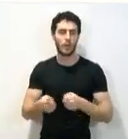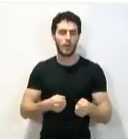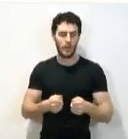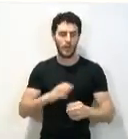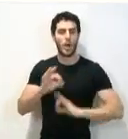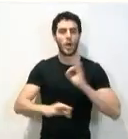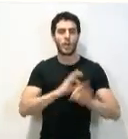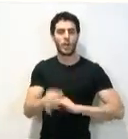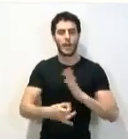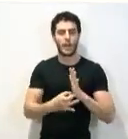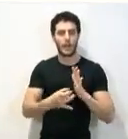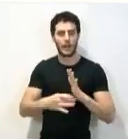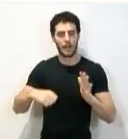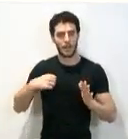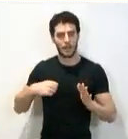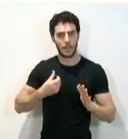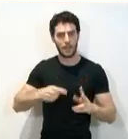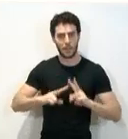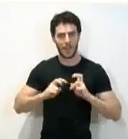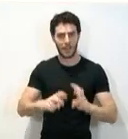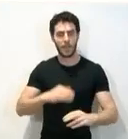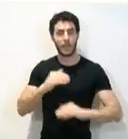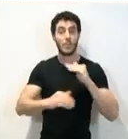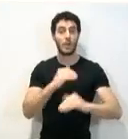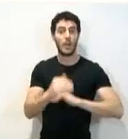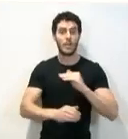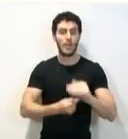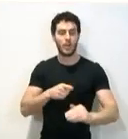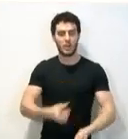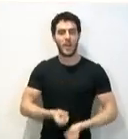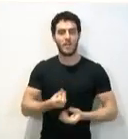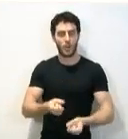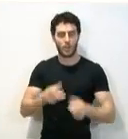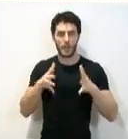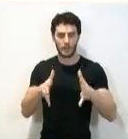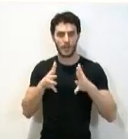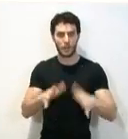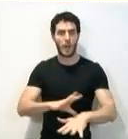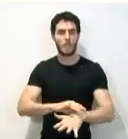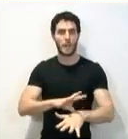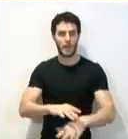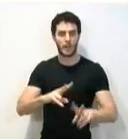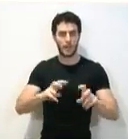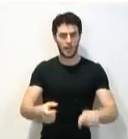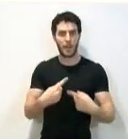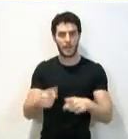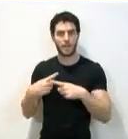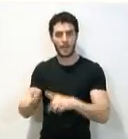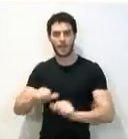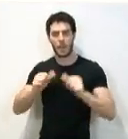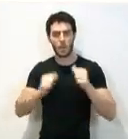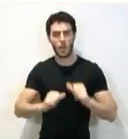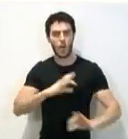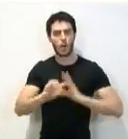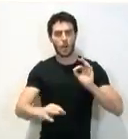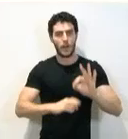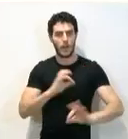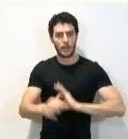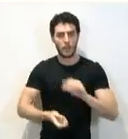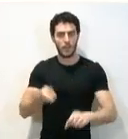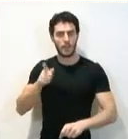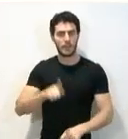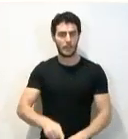coordinar la calidad clínica y analítica del procedimiento, informar y asesorar a los pacientes sobre los distintos modelos organizativos y la